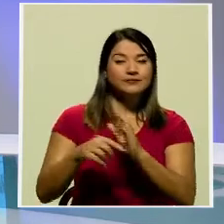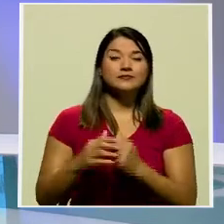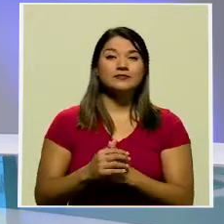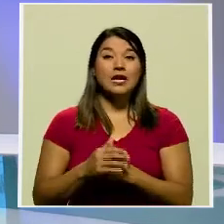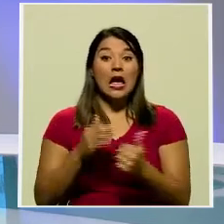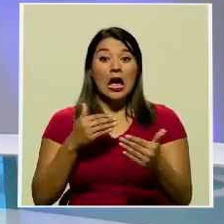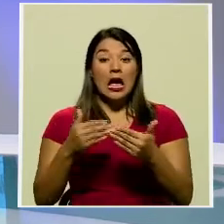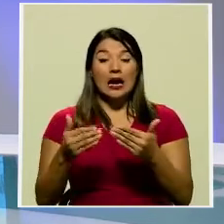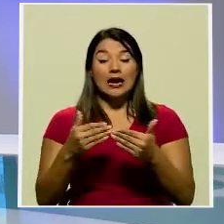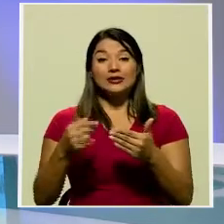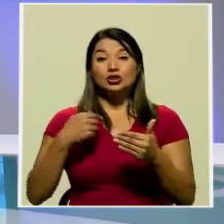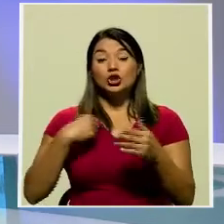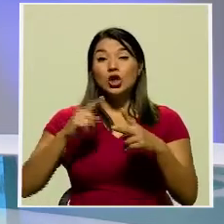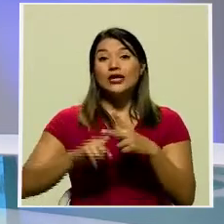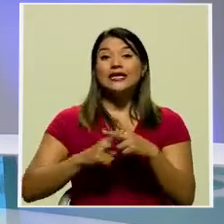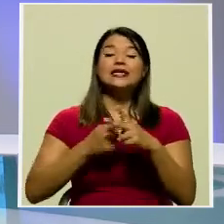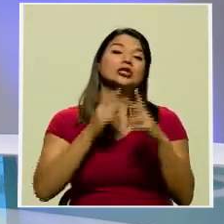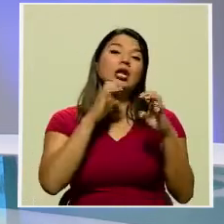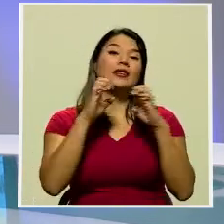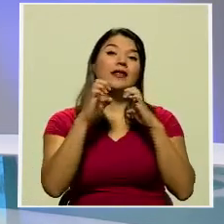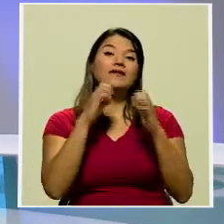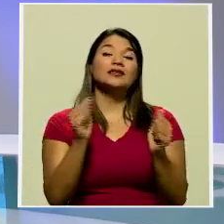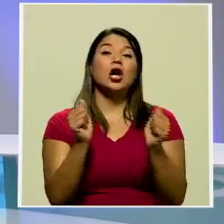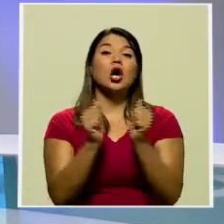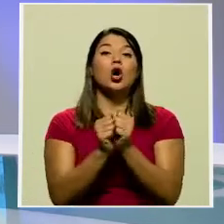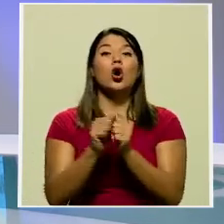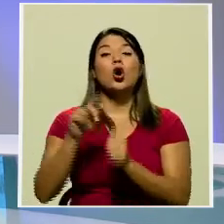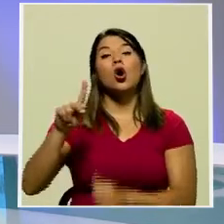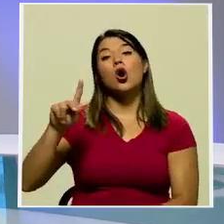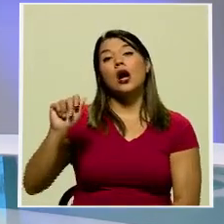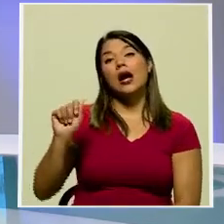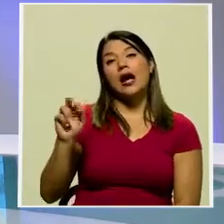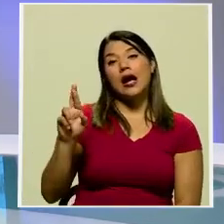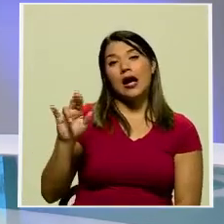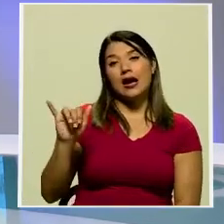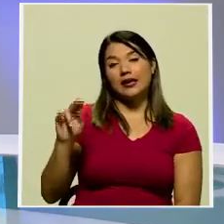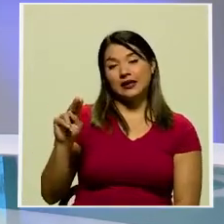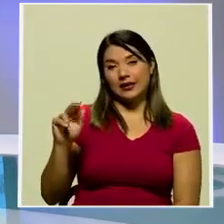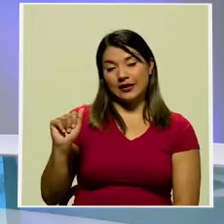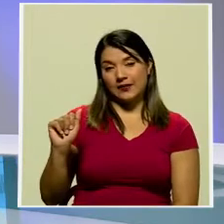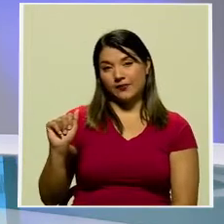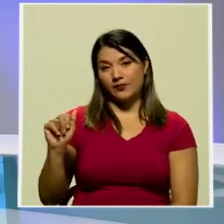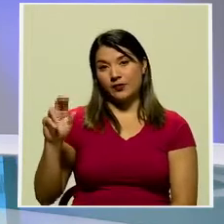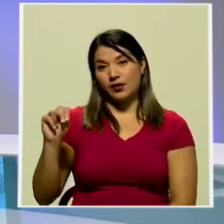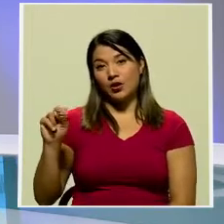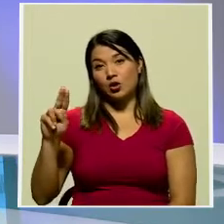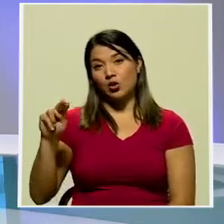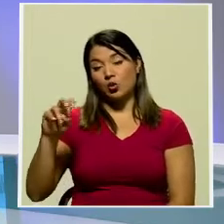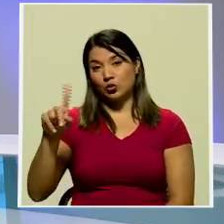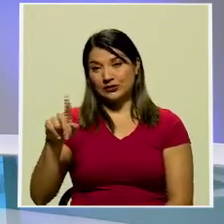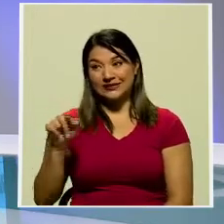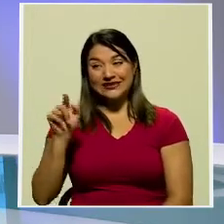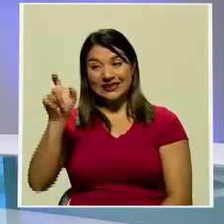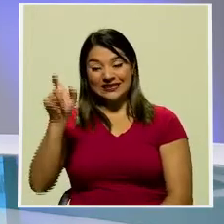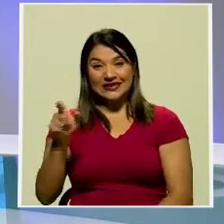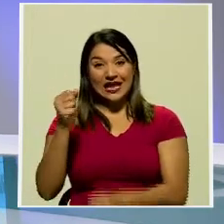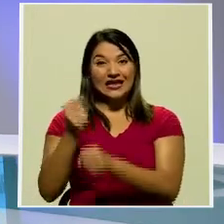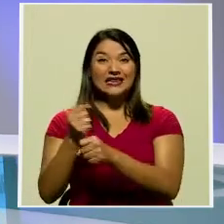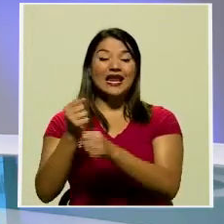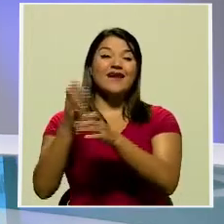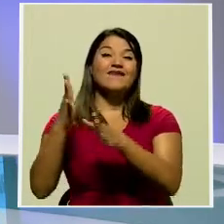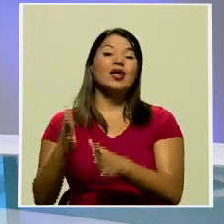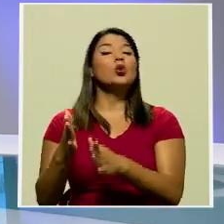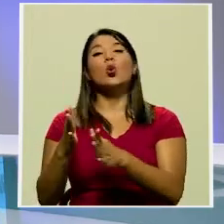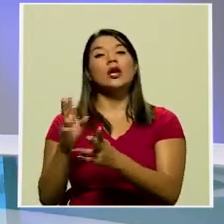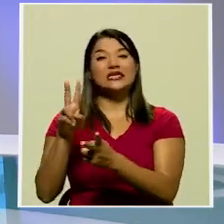unos minutos voy a conversar con Karina Núñez, una trabajadora sexual de Uruguay,